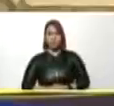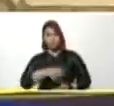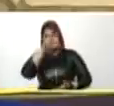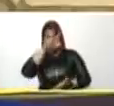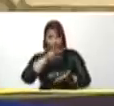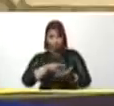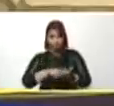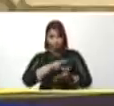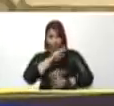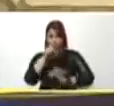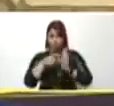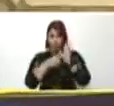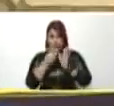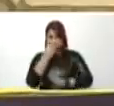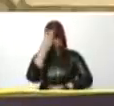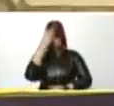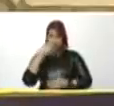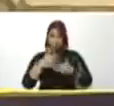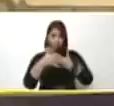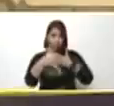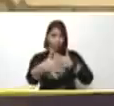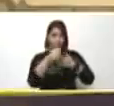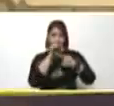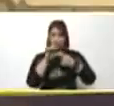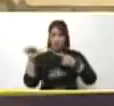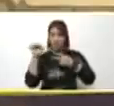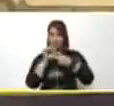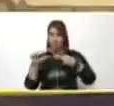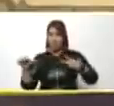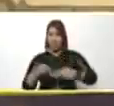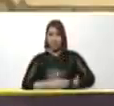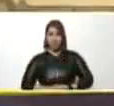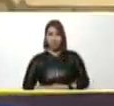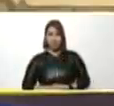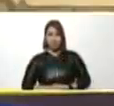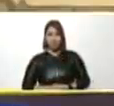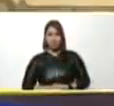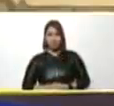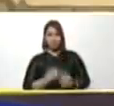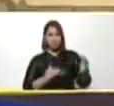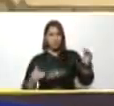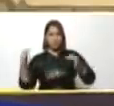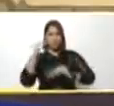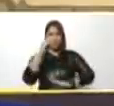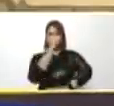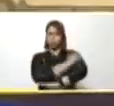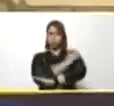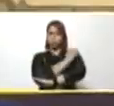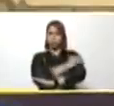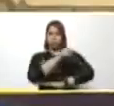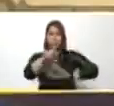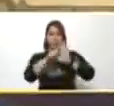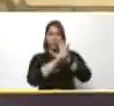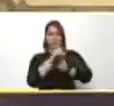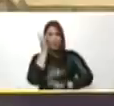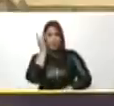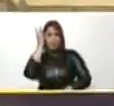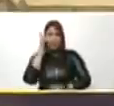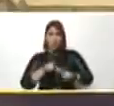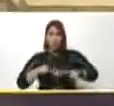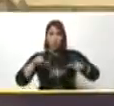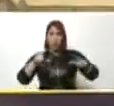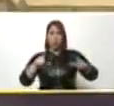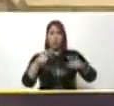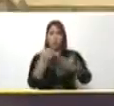apruebe, Tarek, en las próximas semanas, la superley de creación de zonas económicas